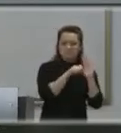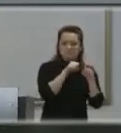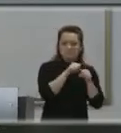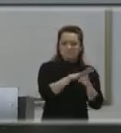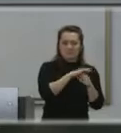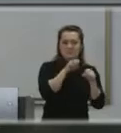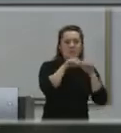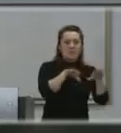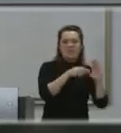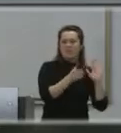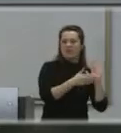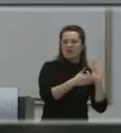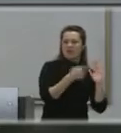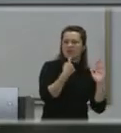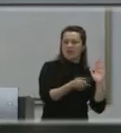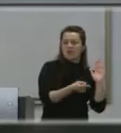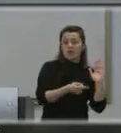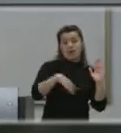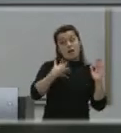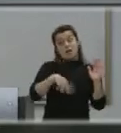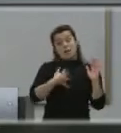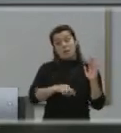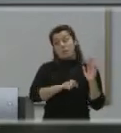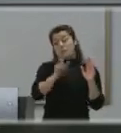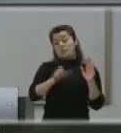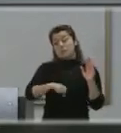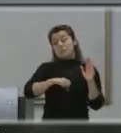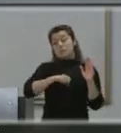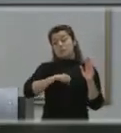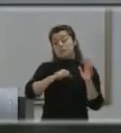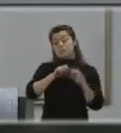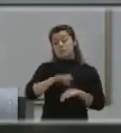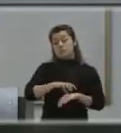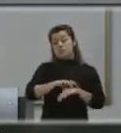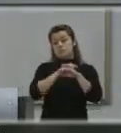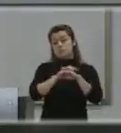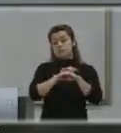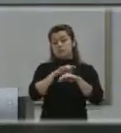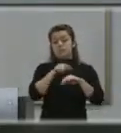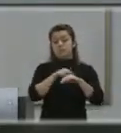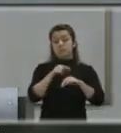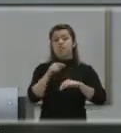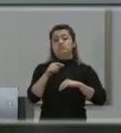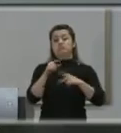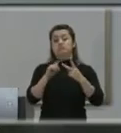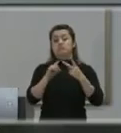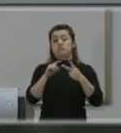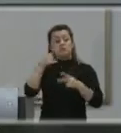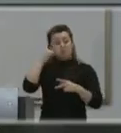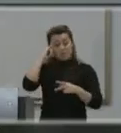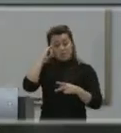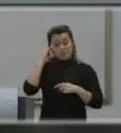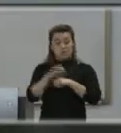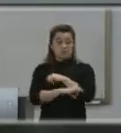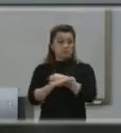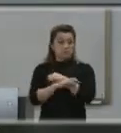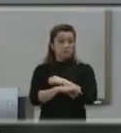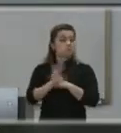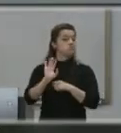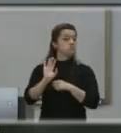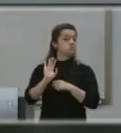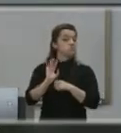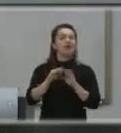Quienes tienen la voz autorizada sobre las personas con discapacidad son médicos y psiquiatras. Este modelo es prevalente en la legislación